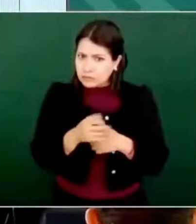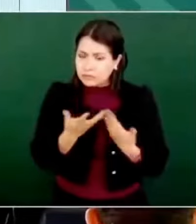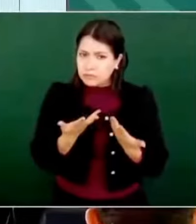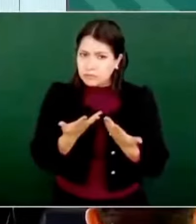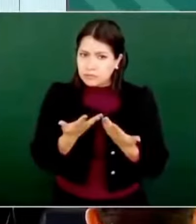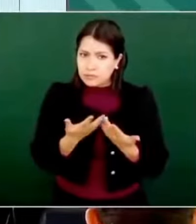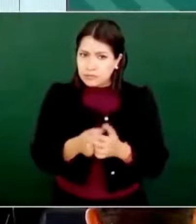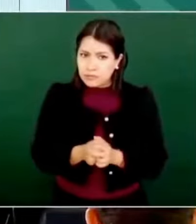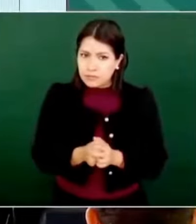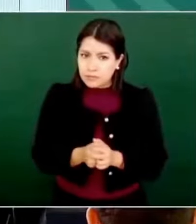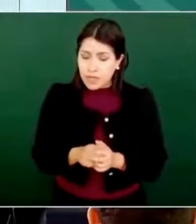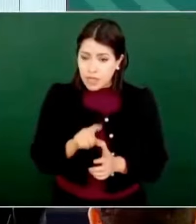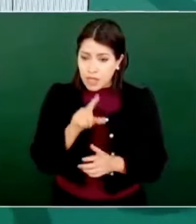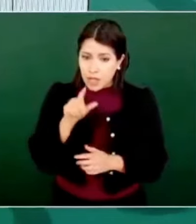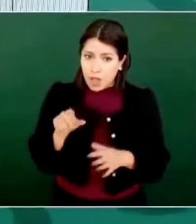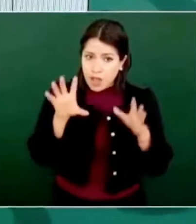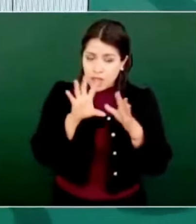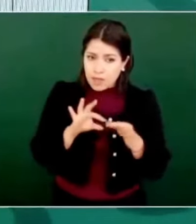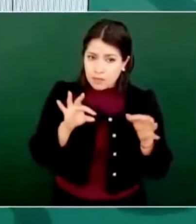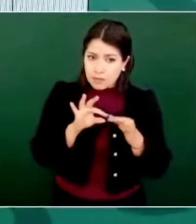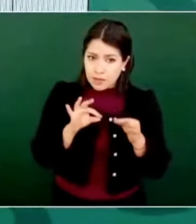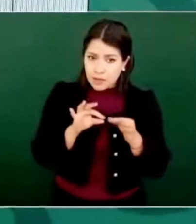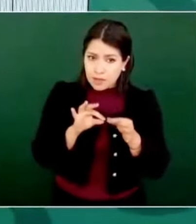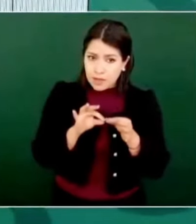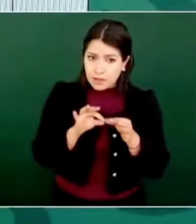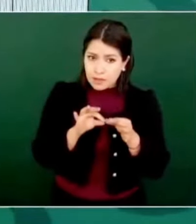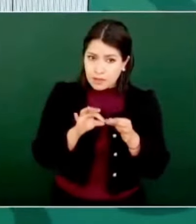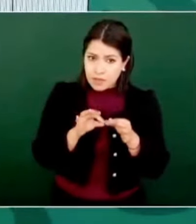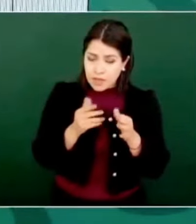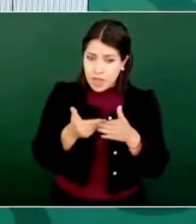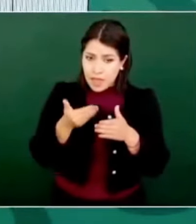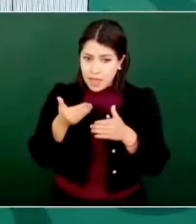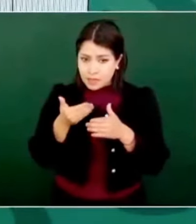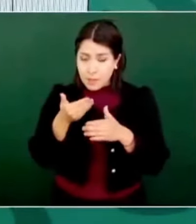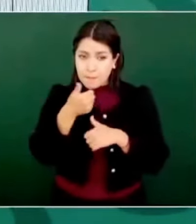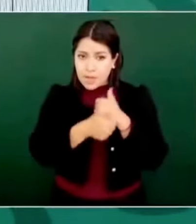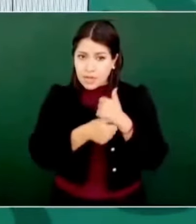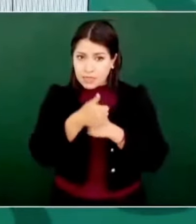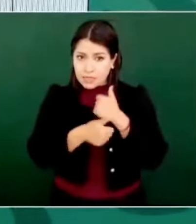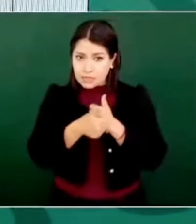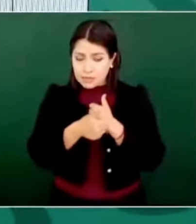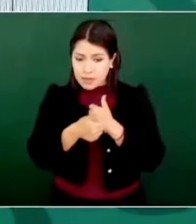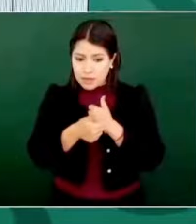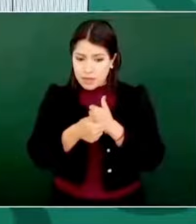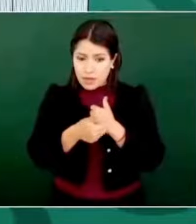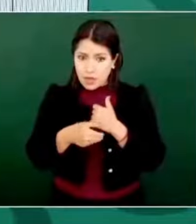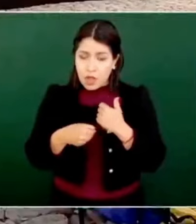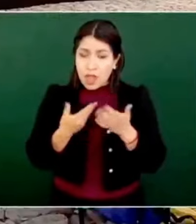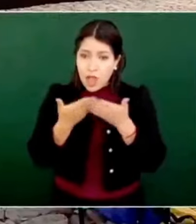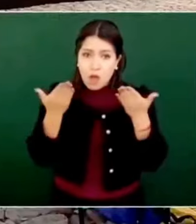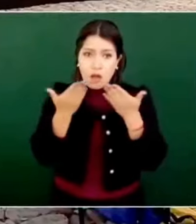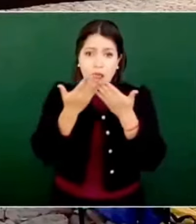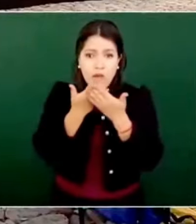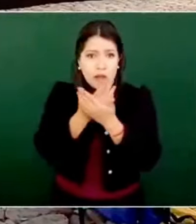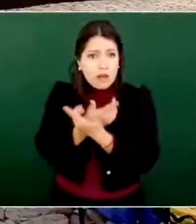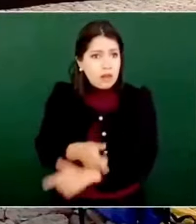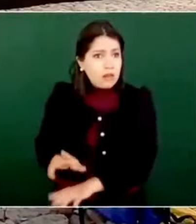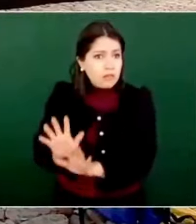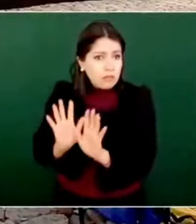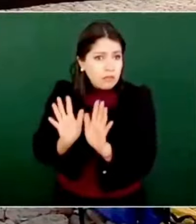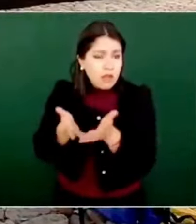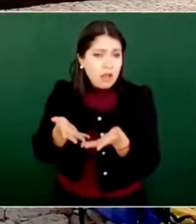declaran de que habían participado y están libres